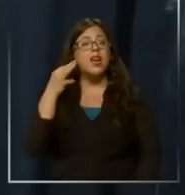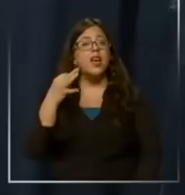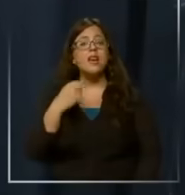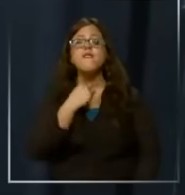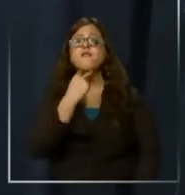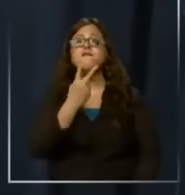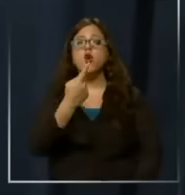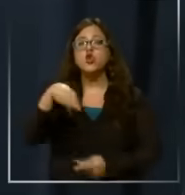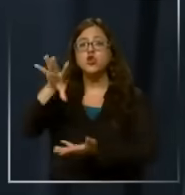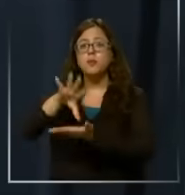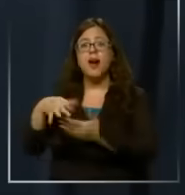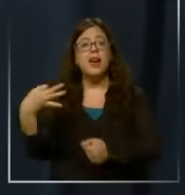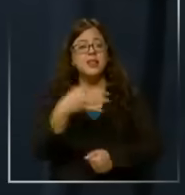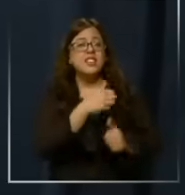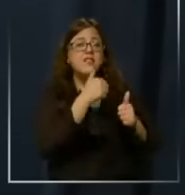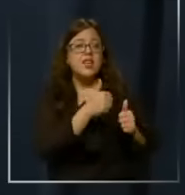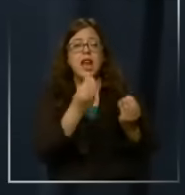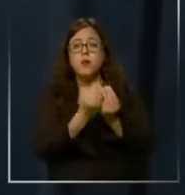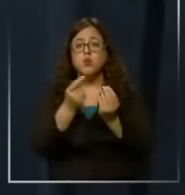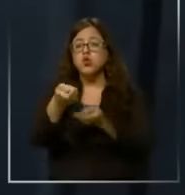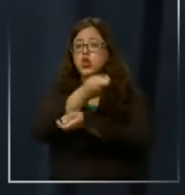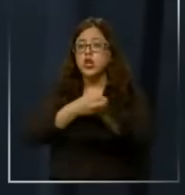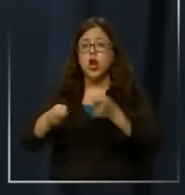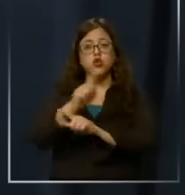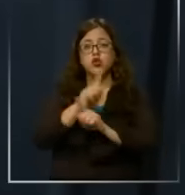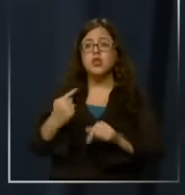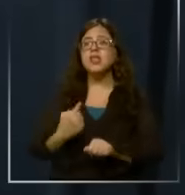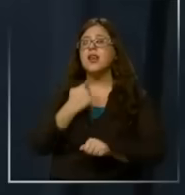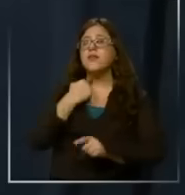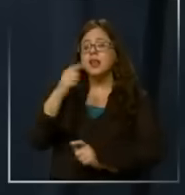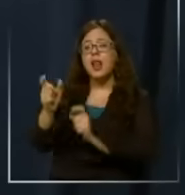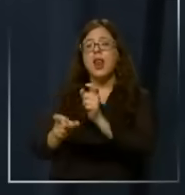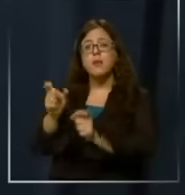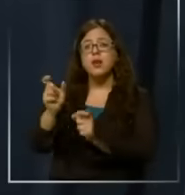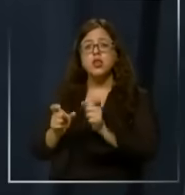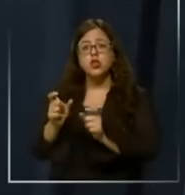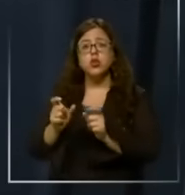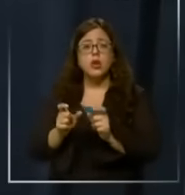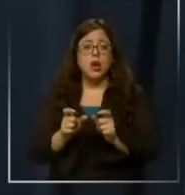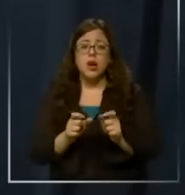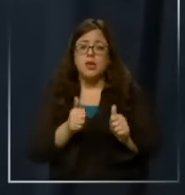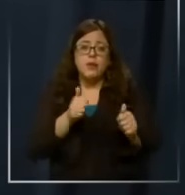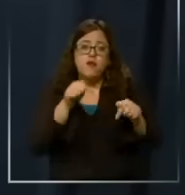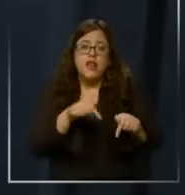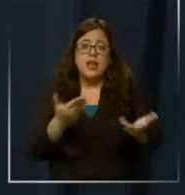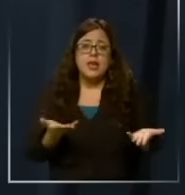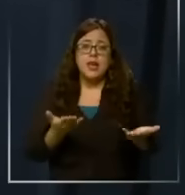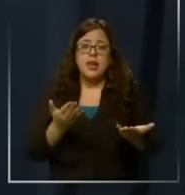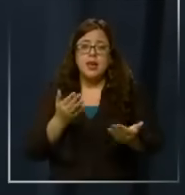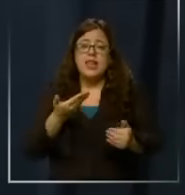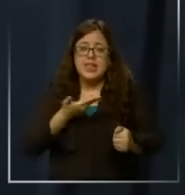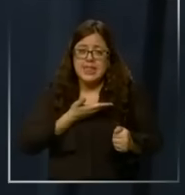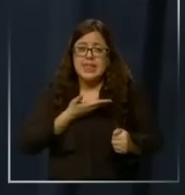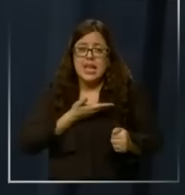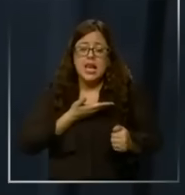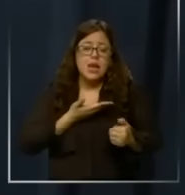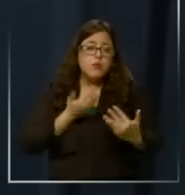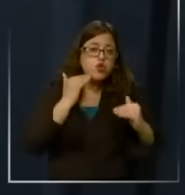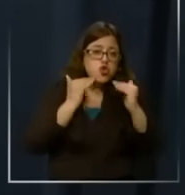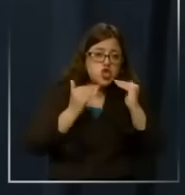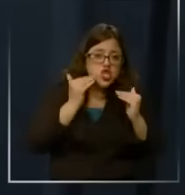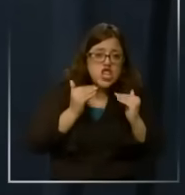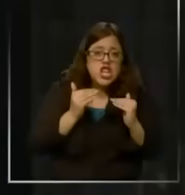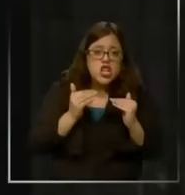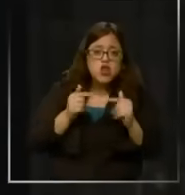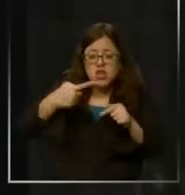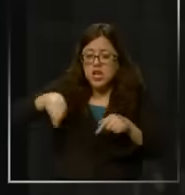hay muchos negocios que no deberían estar aquí, que nos afectan a los que estamos de bien aquí, que tenemos niños pequeños y que se crían viendo